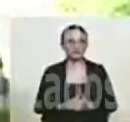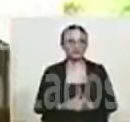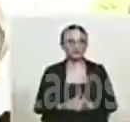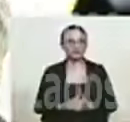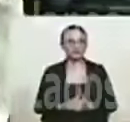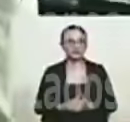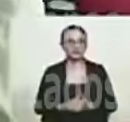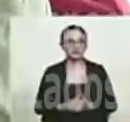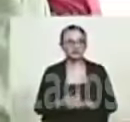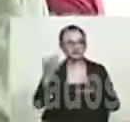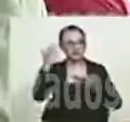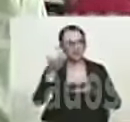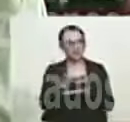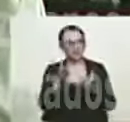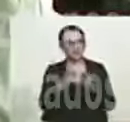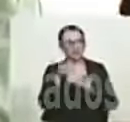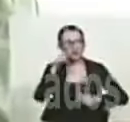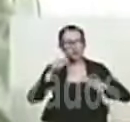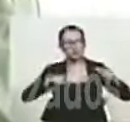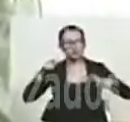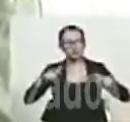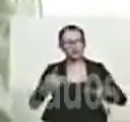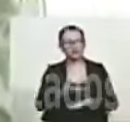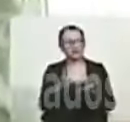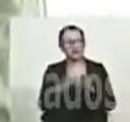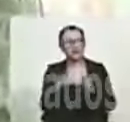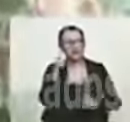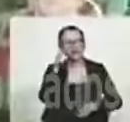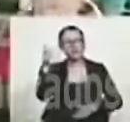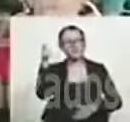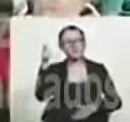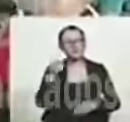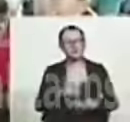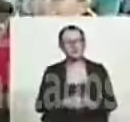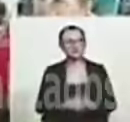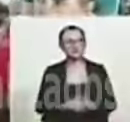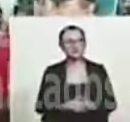un saludo a los compañeros, a todos los campesinos,